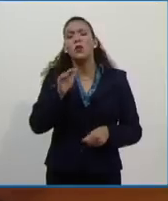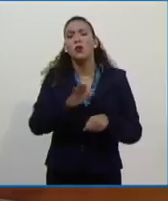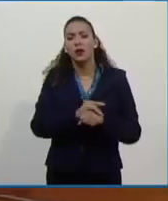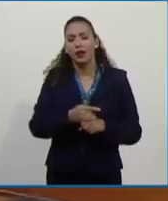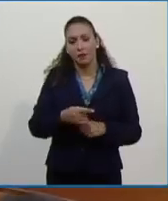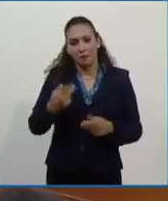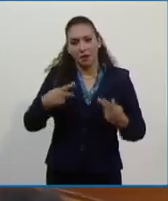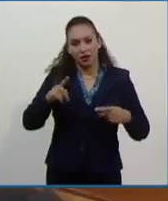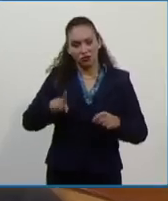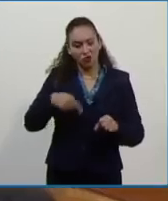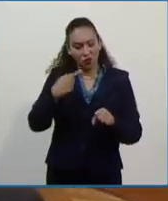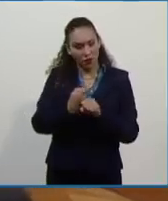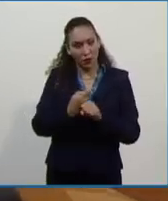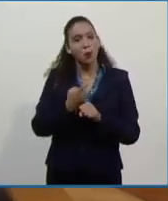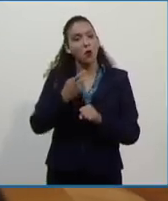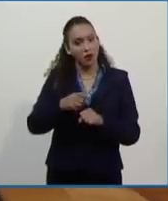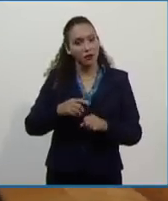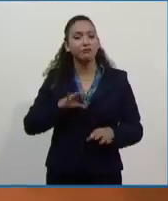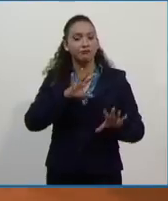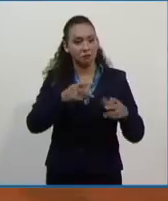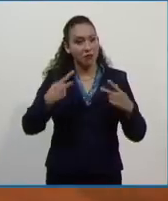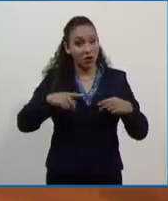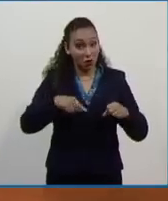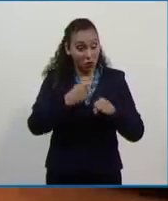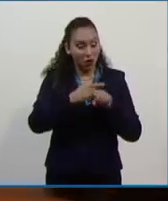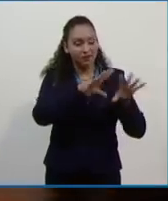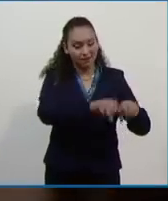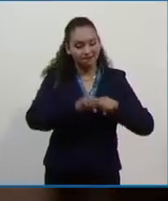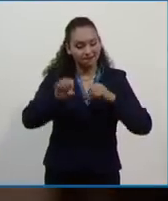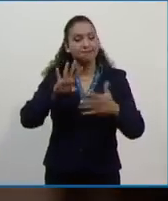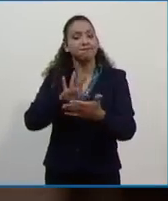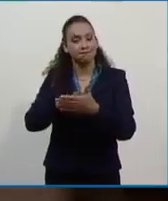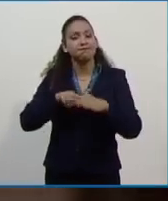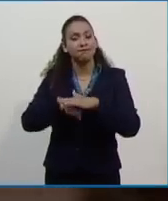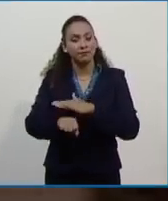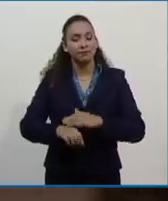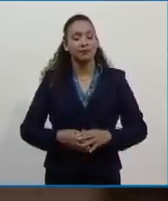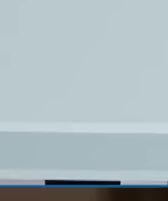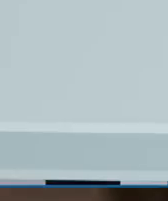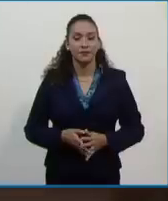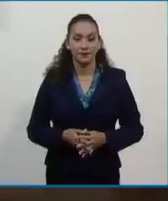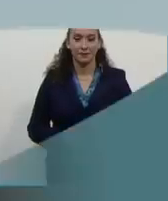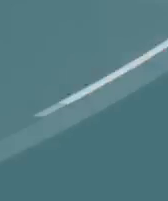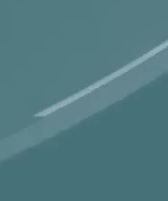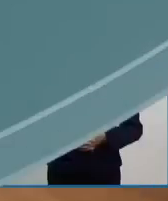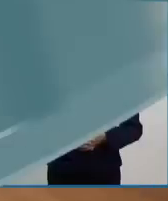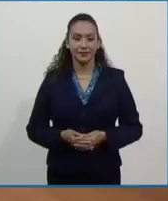sus derechos. Para el canal del Poder Judicial de la Federación, Mario López Peña.